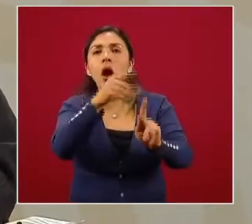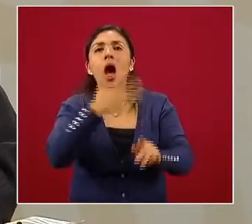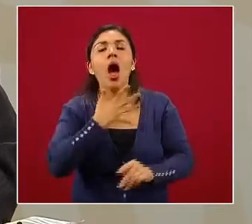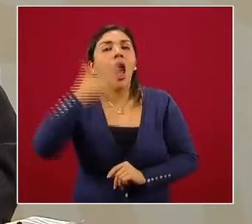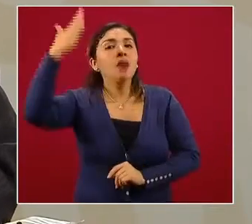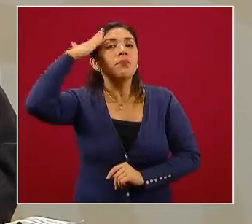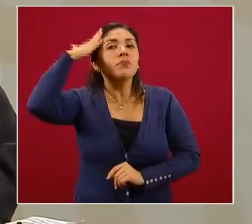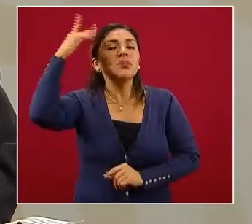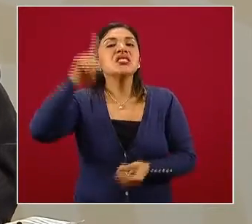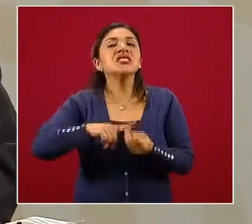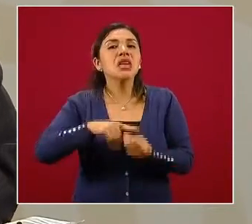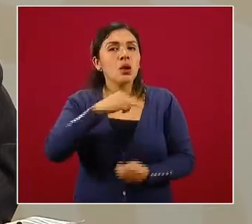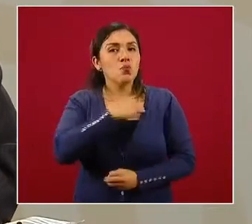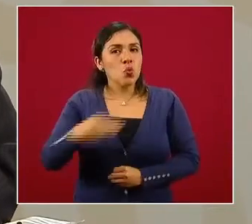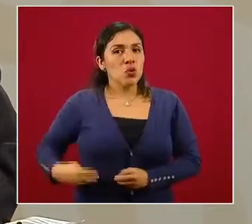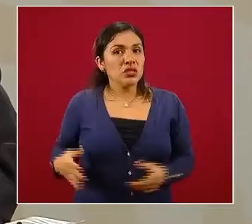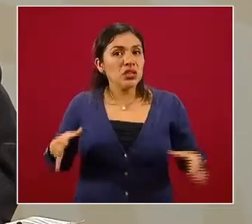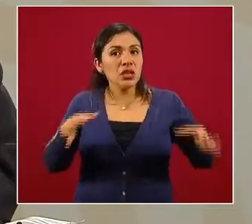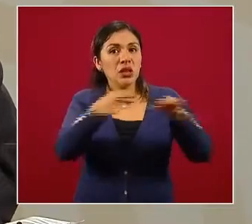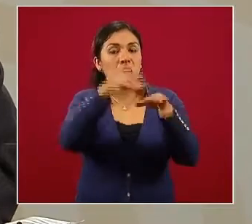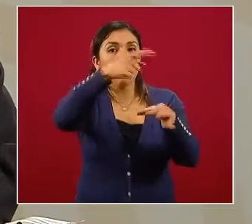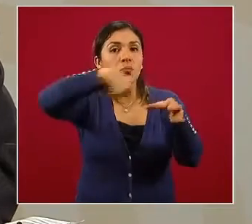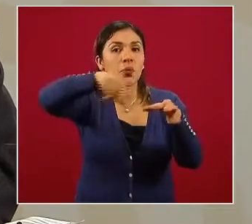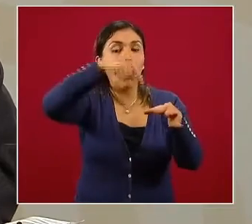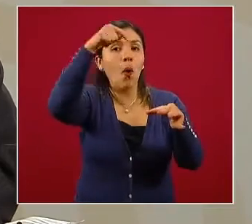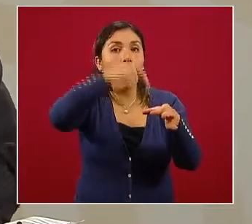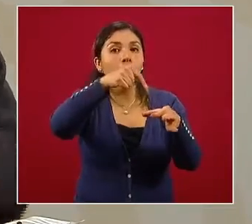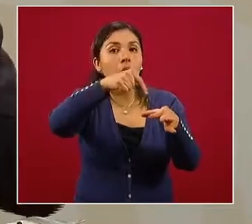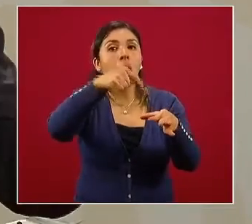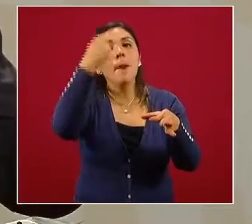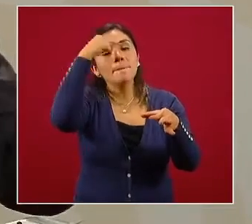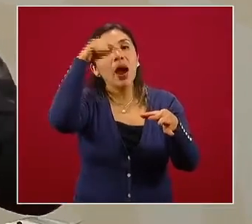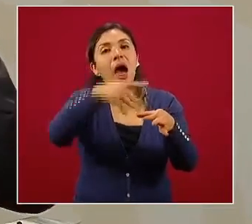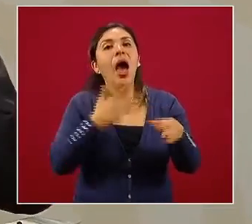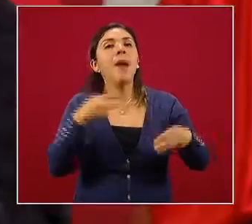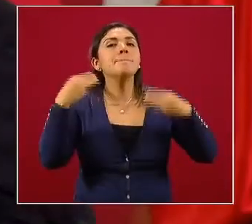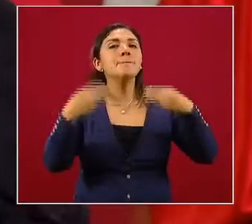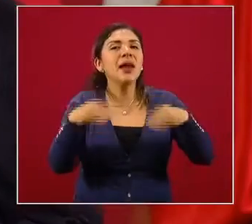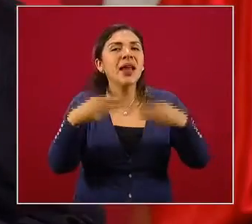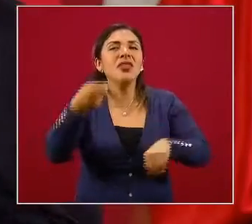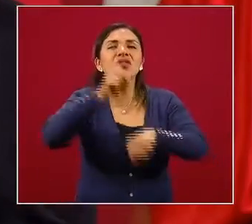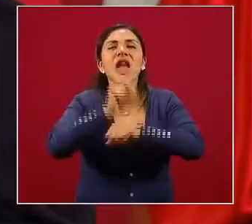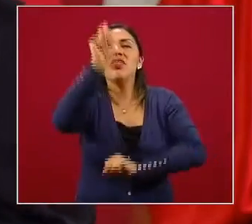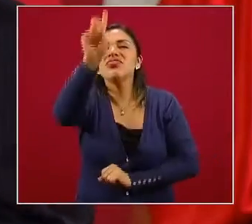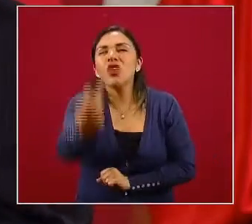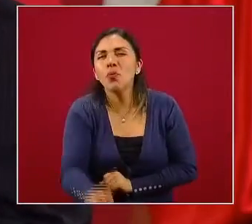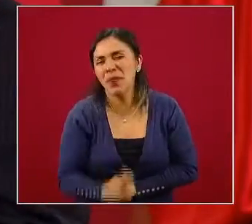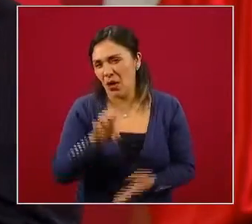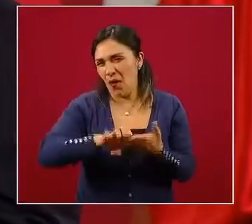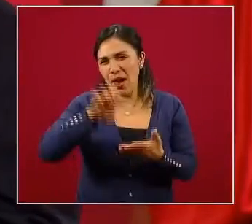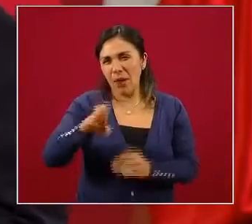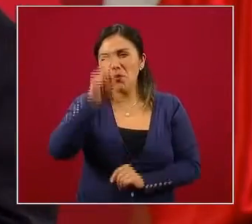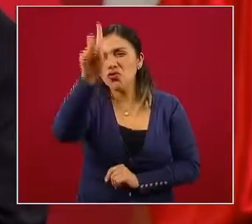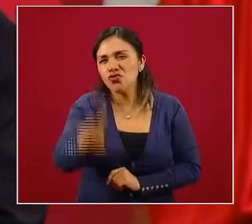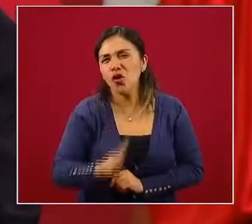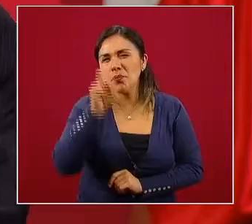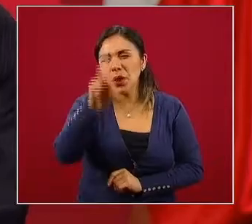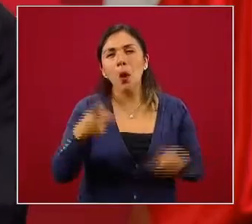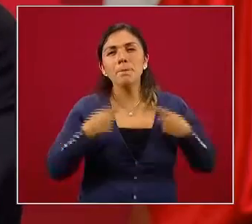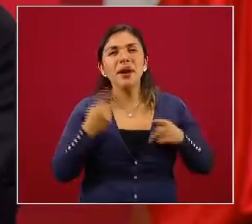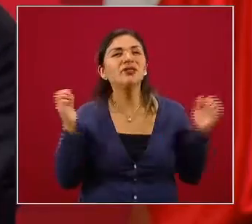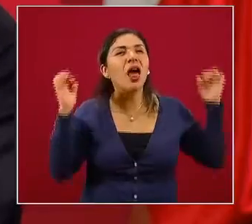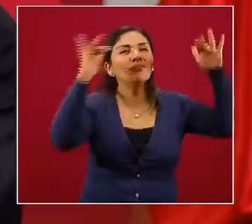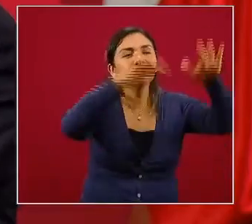cabecera municipal o un municipio en el que existe el mercado de los domingos, por ejemplo, donde la gente se abastece